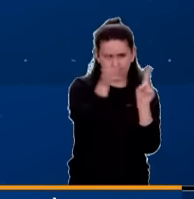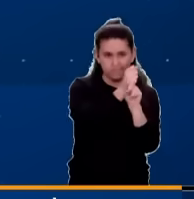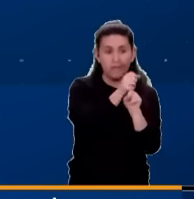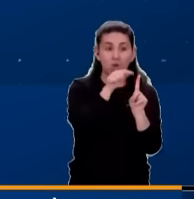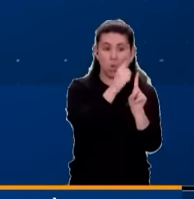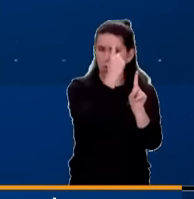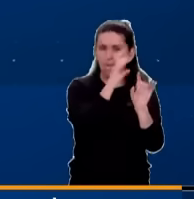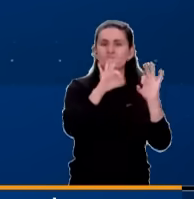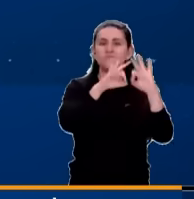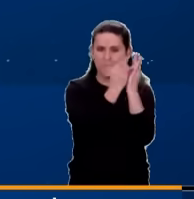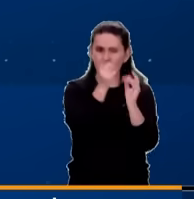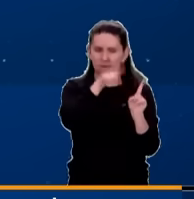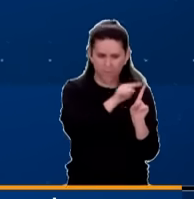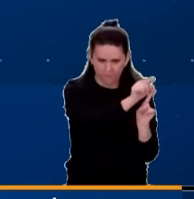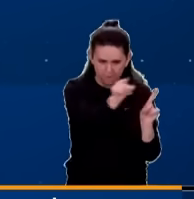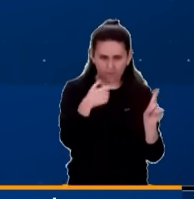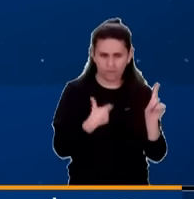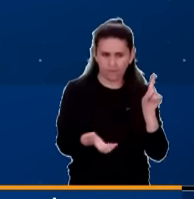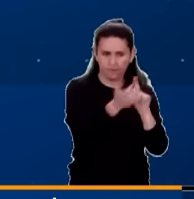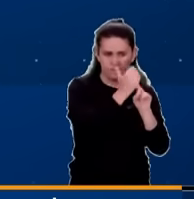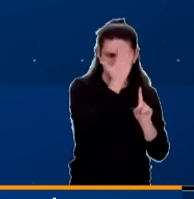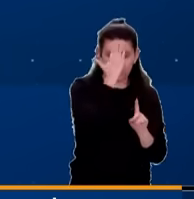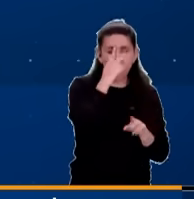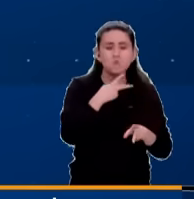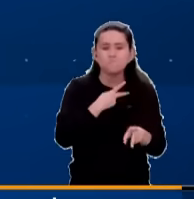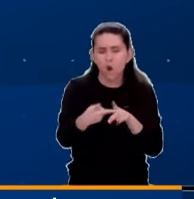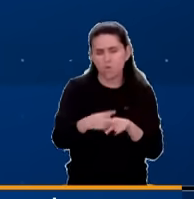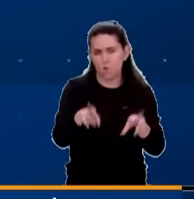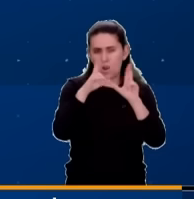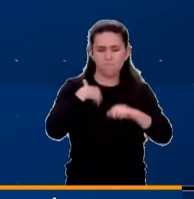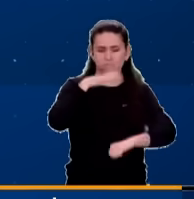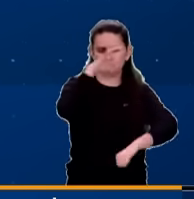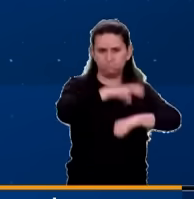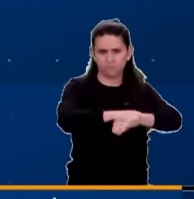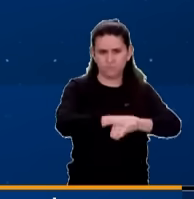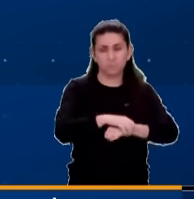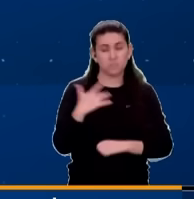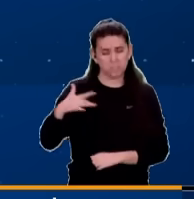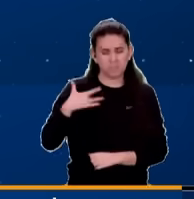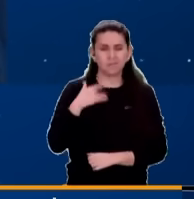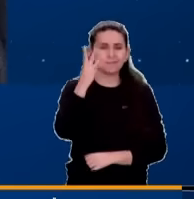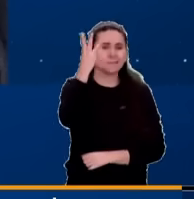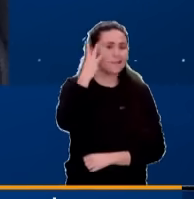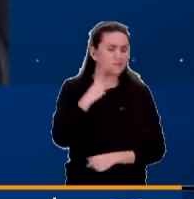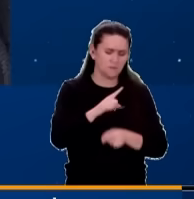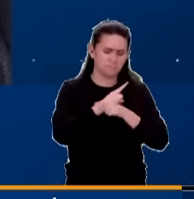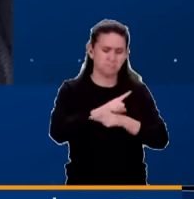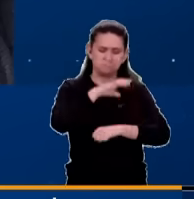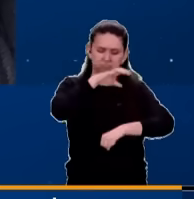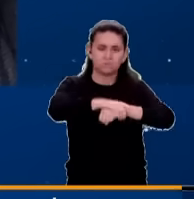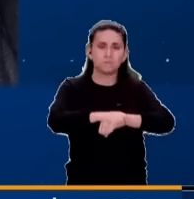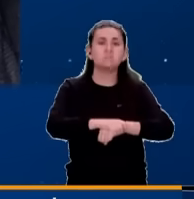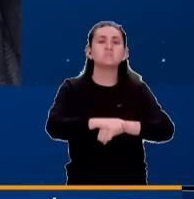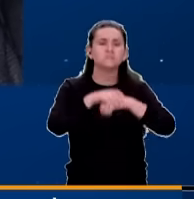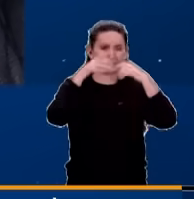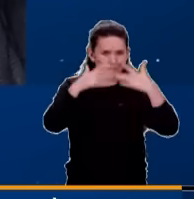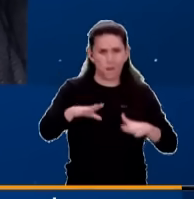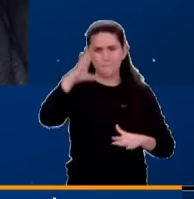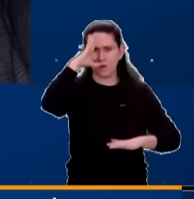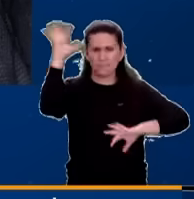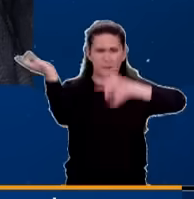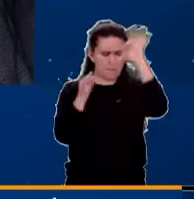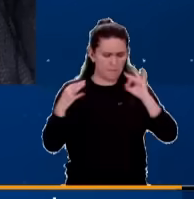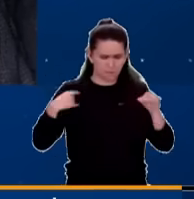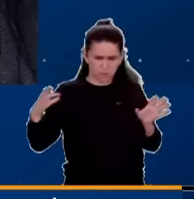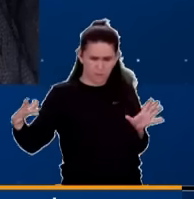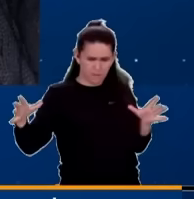familiares, y que prontamente le darían captura, que no se pasaría de 3 días para darle captura, porque ya tenían un plan candado en toda la ciudad, en